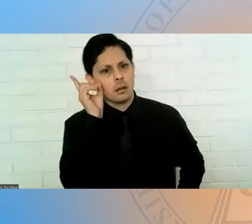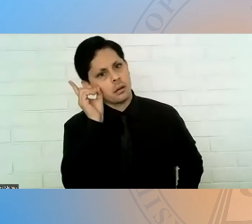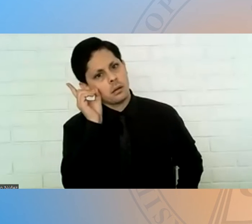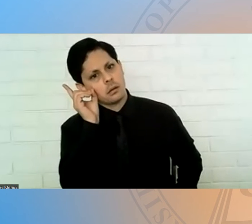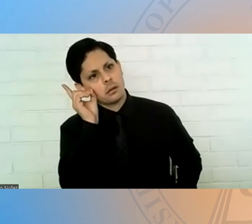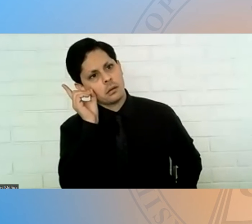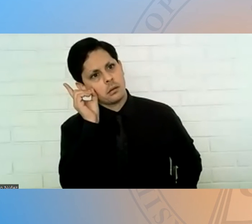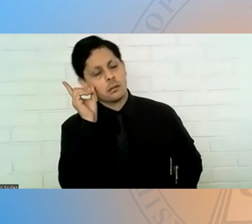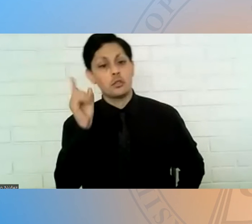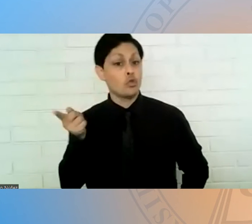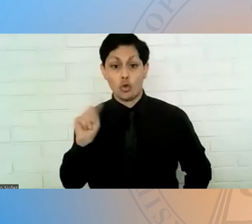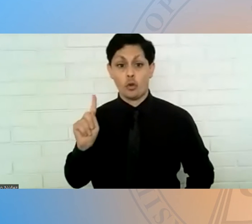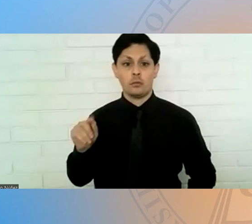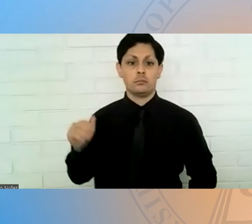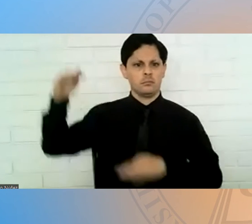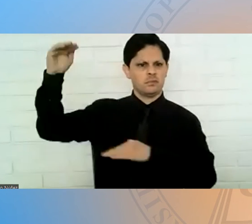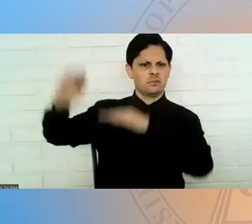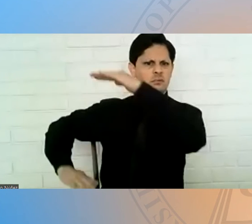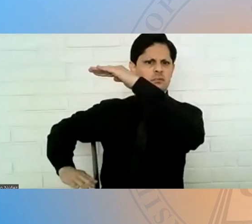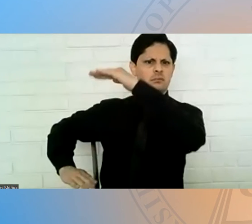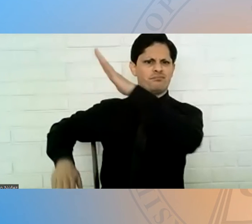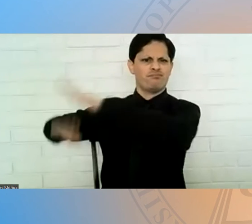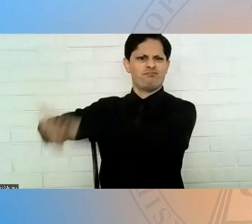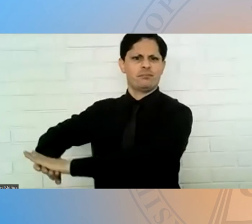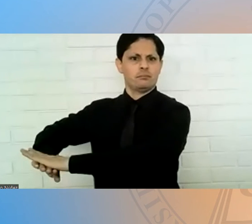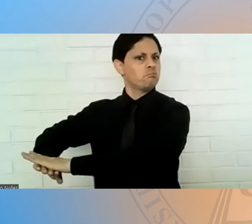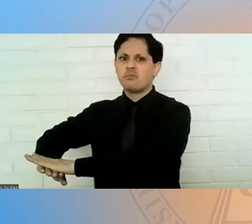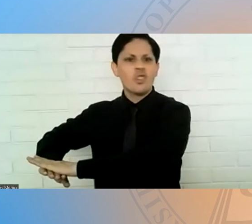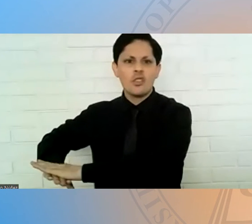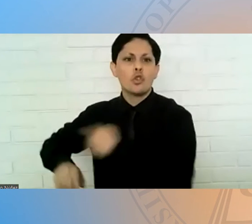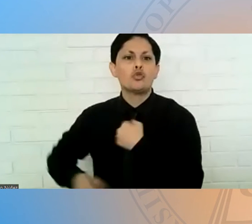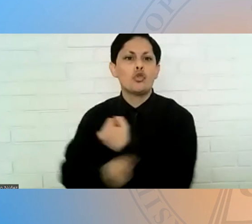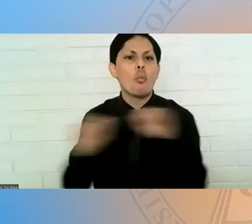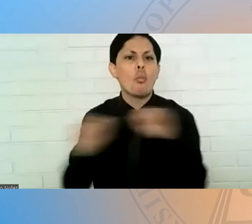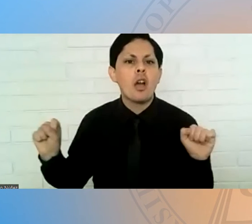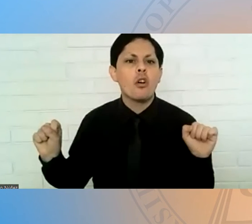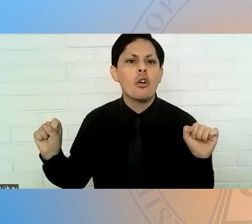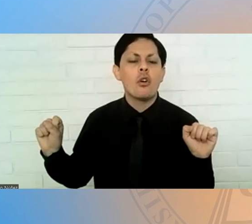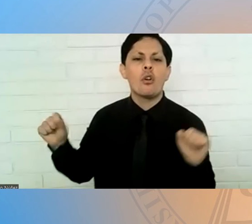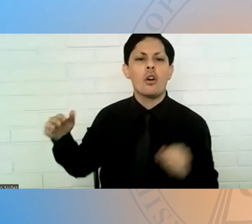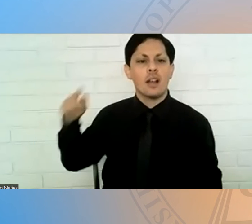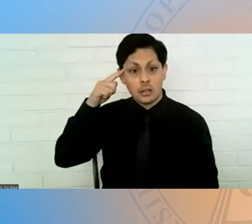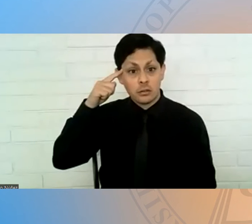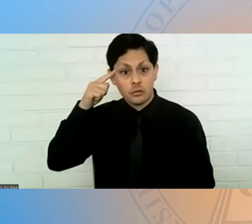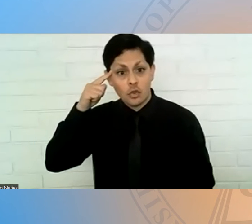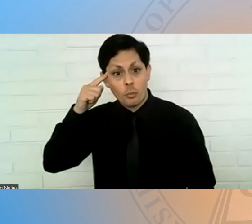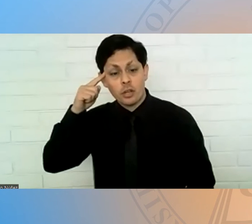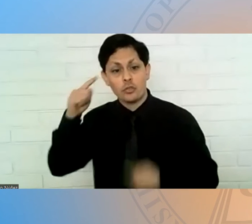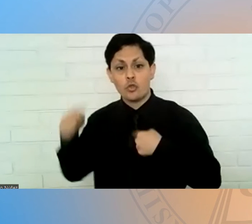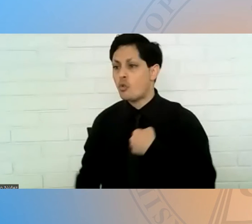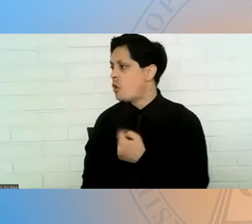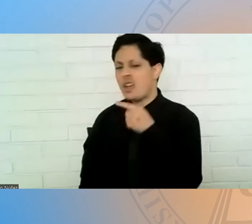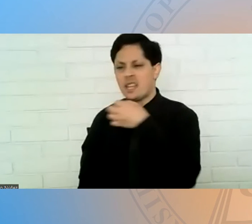persona que ha construido su mundo de una manera distinta, que yo no puedo reconstruir, ¿cierto? Pero que